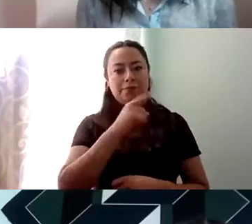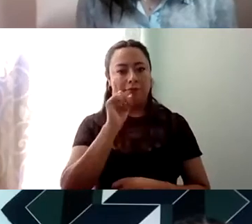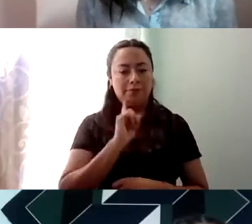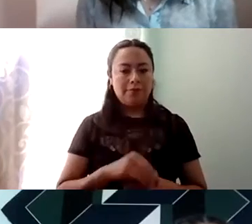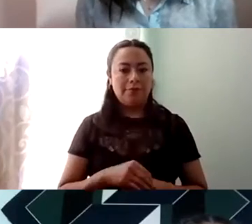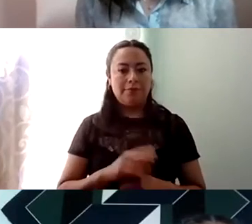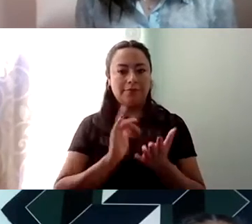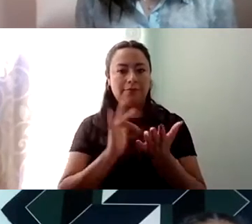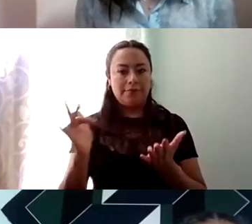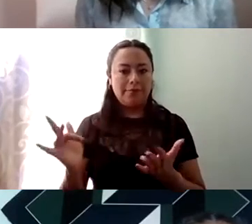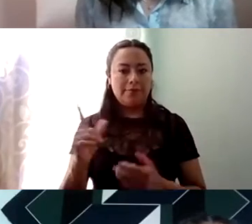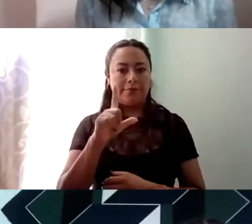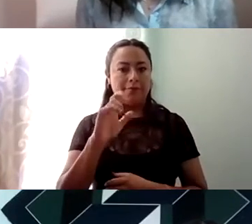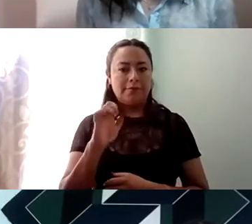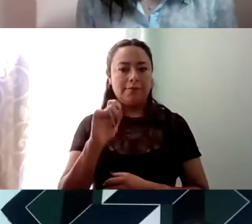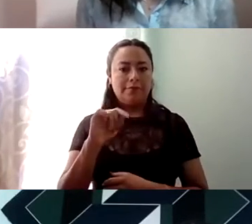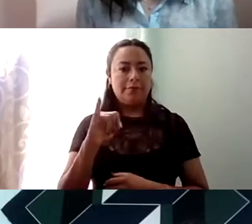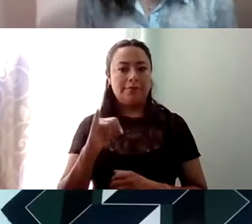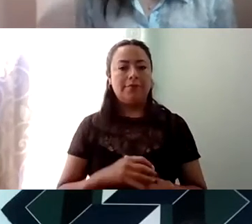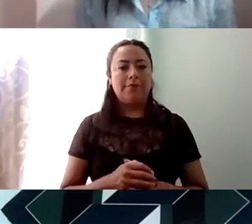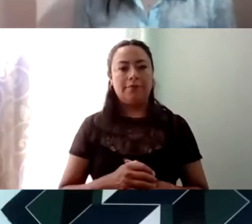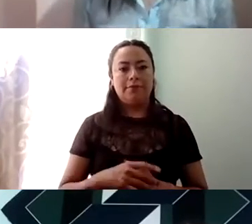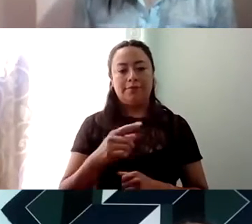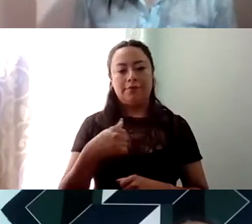por cederme primero a mí la voz.